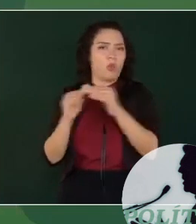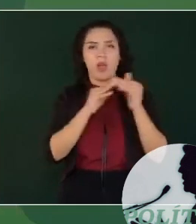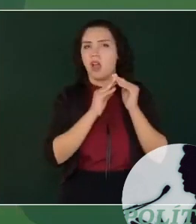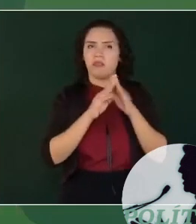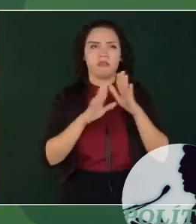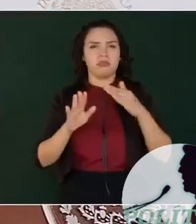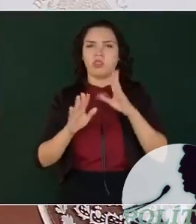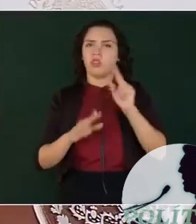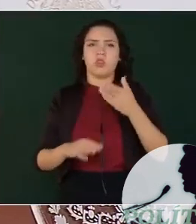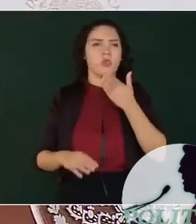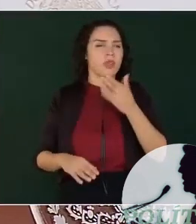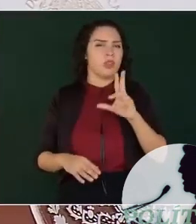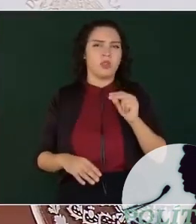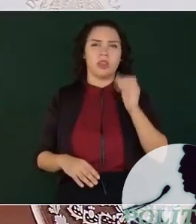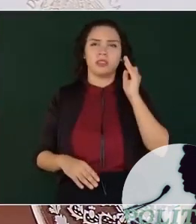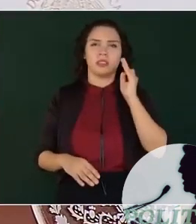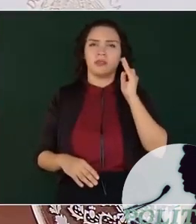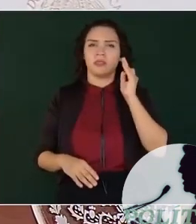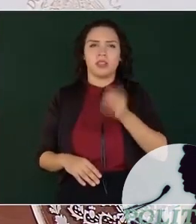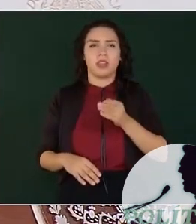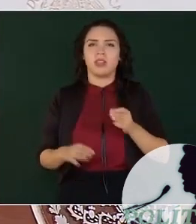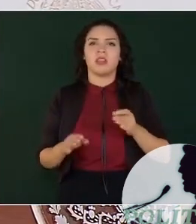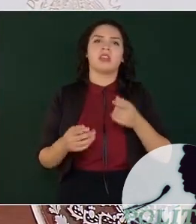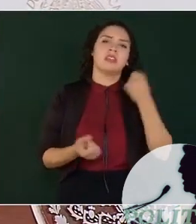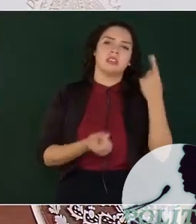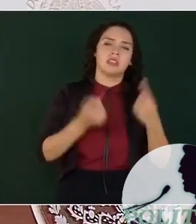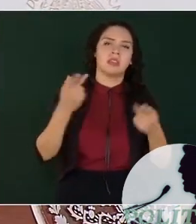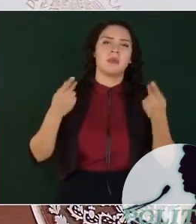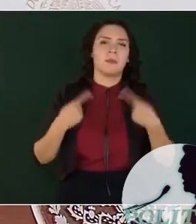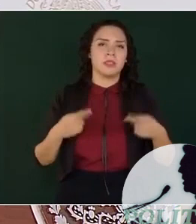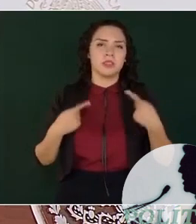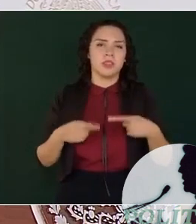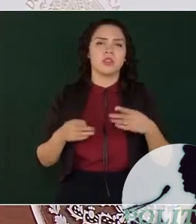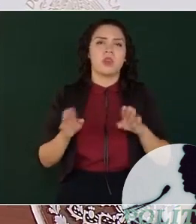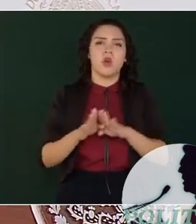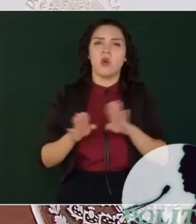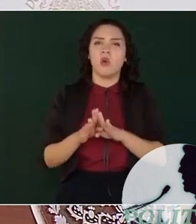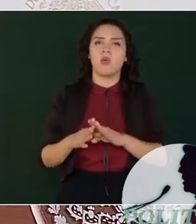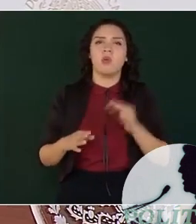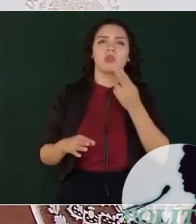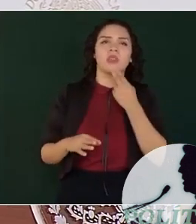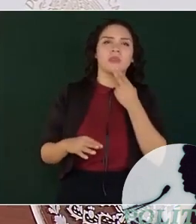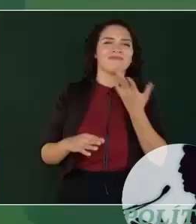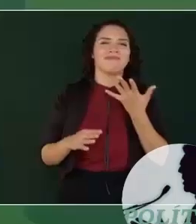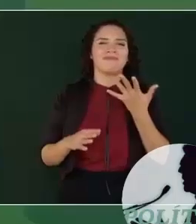a quienes se dedican a la delincuencia.